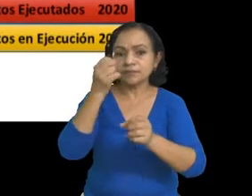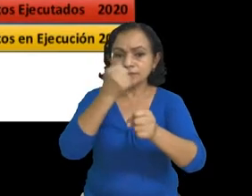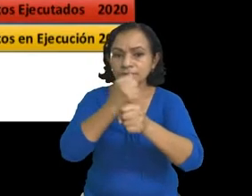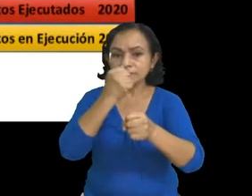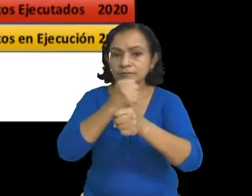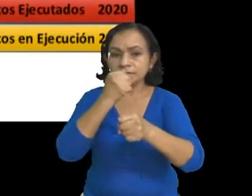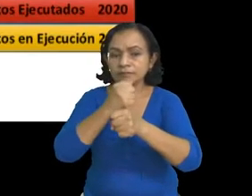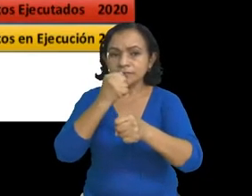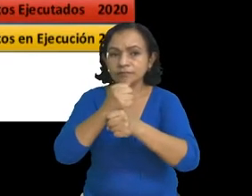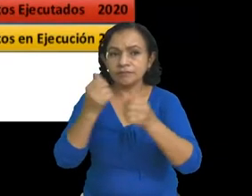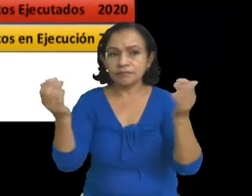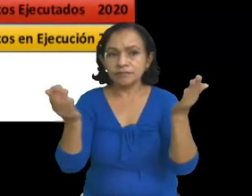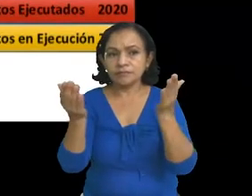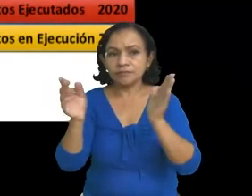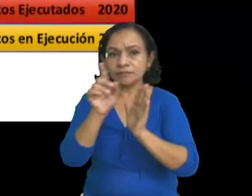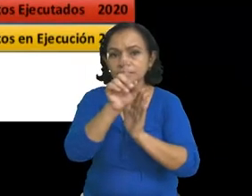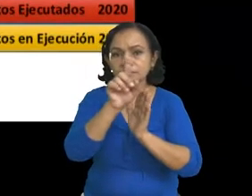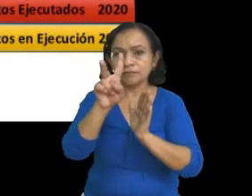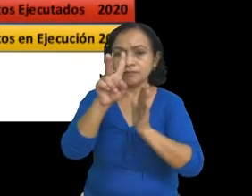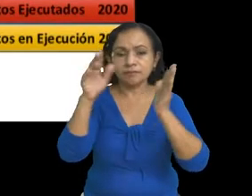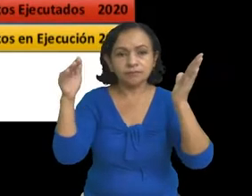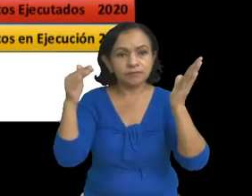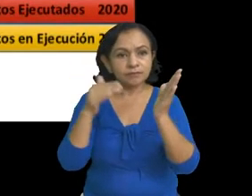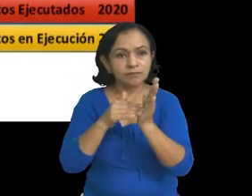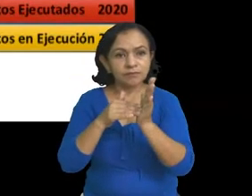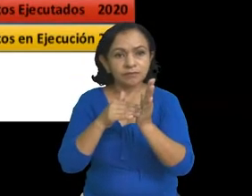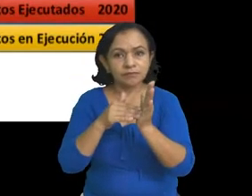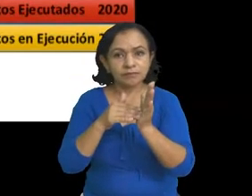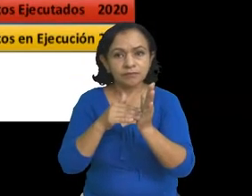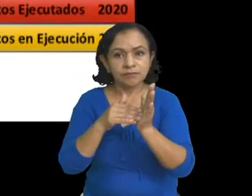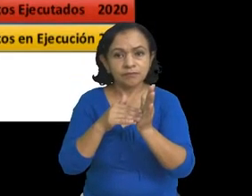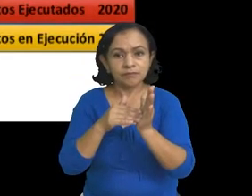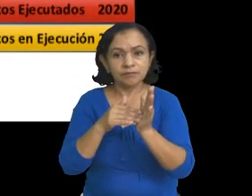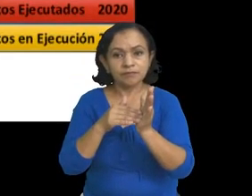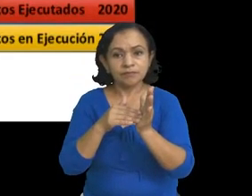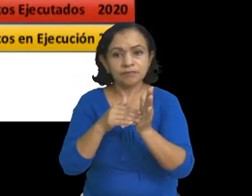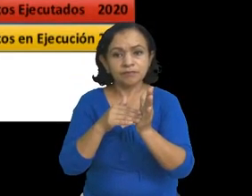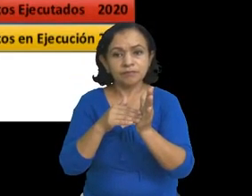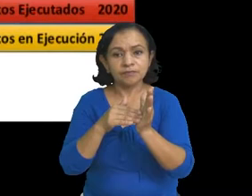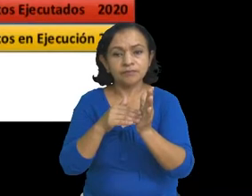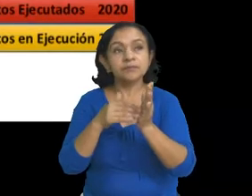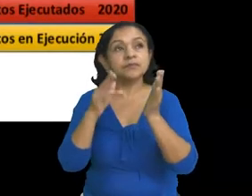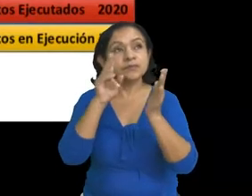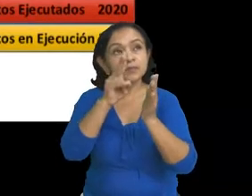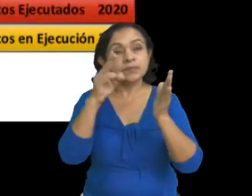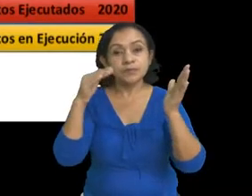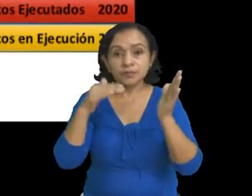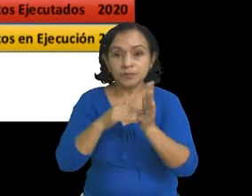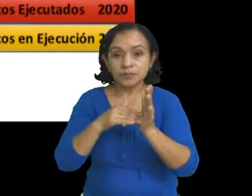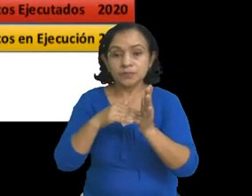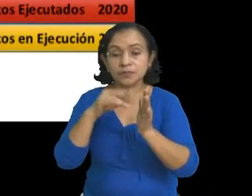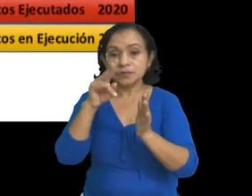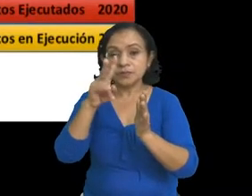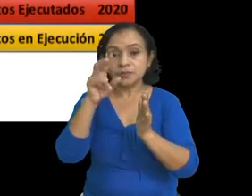¿no es así? Es decir, 12.223. Esta es la proyección 2020. Sí, la proyección de 2020 eran